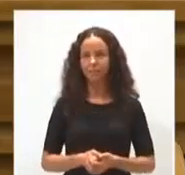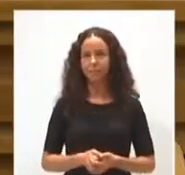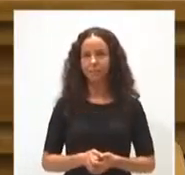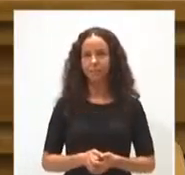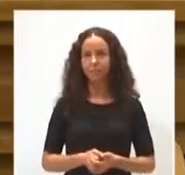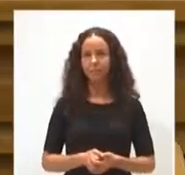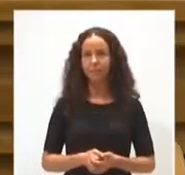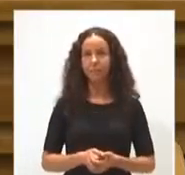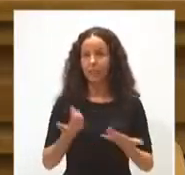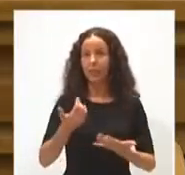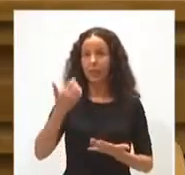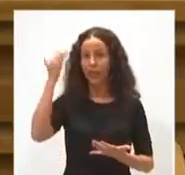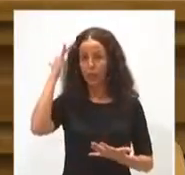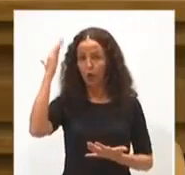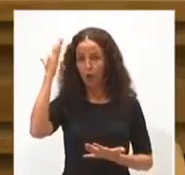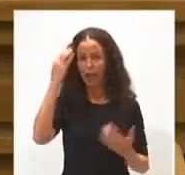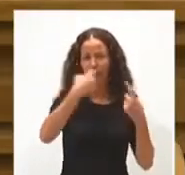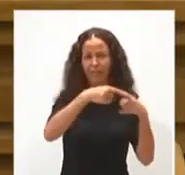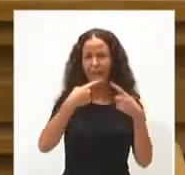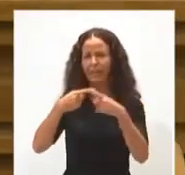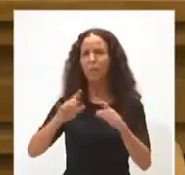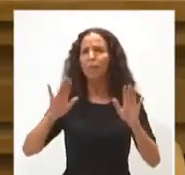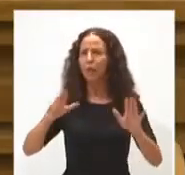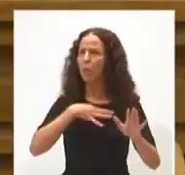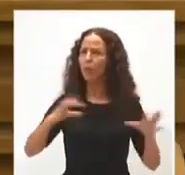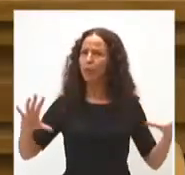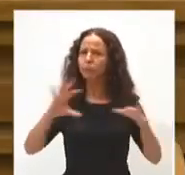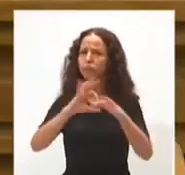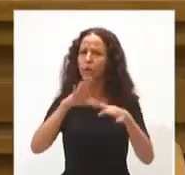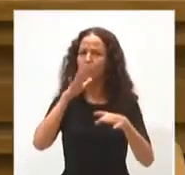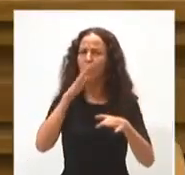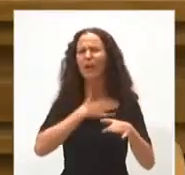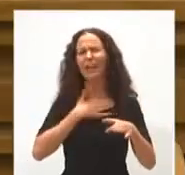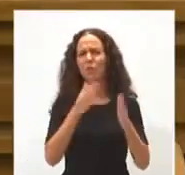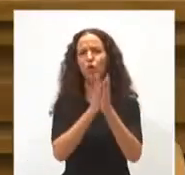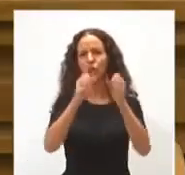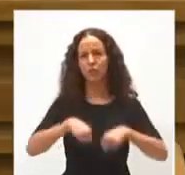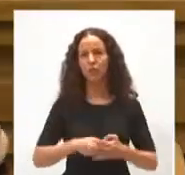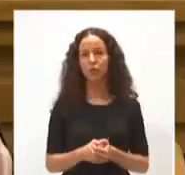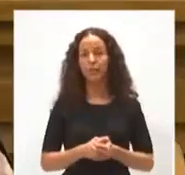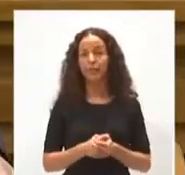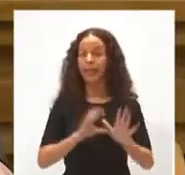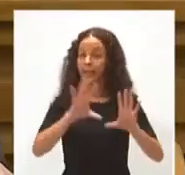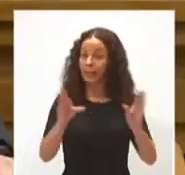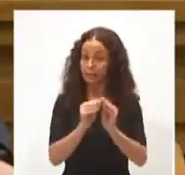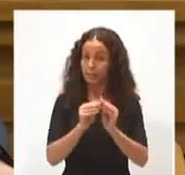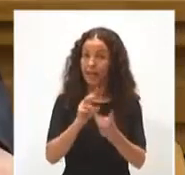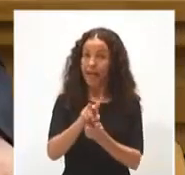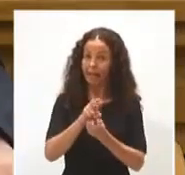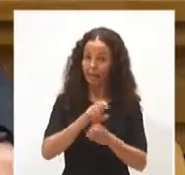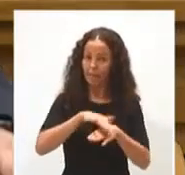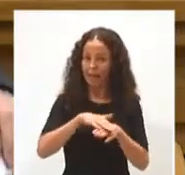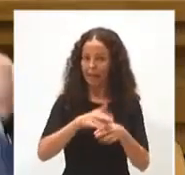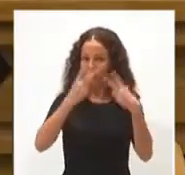siendo ideológico hay muchas aproximaciones posibles porque se trata de buscar consensos en definitiva en hacienda por acabar este